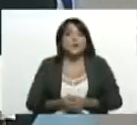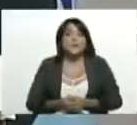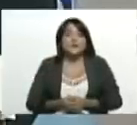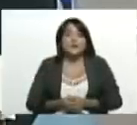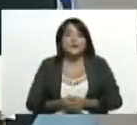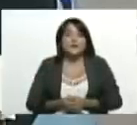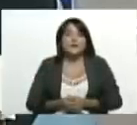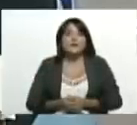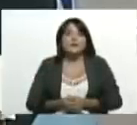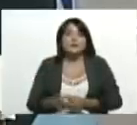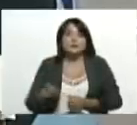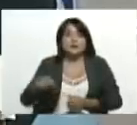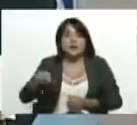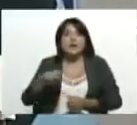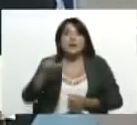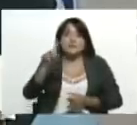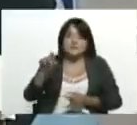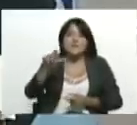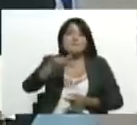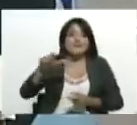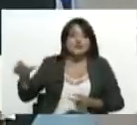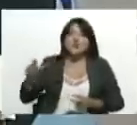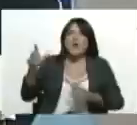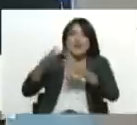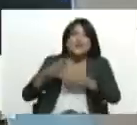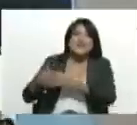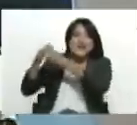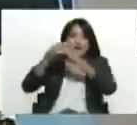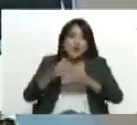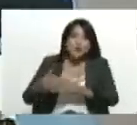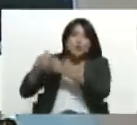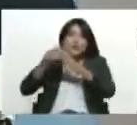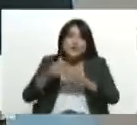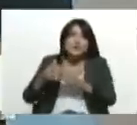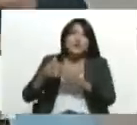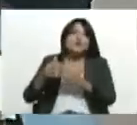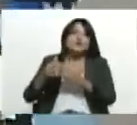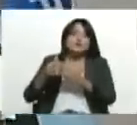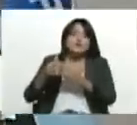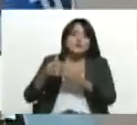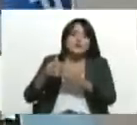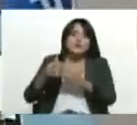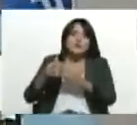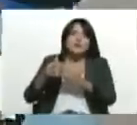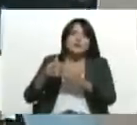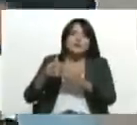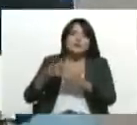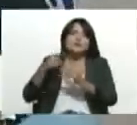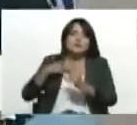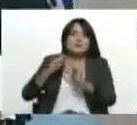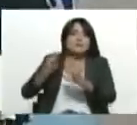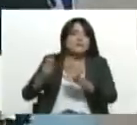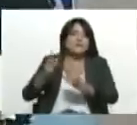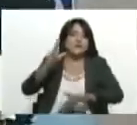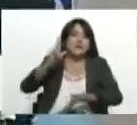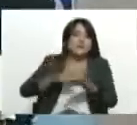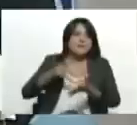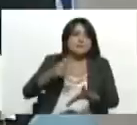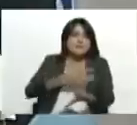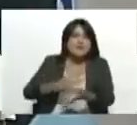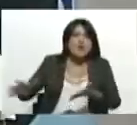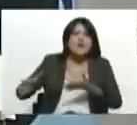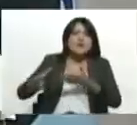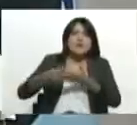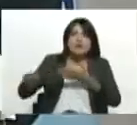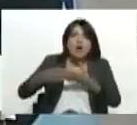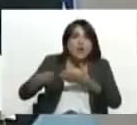las propias autoridades estadounidenses han dicho nada más una pequeña cifra dijeron Bueno Nosotros le entregamos tres mil millones de dólares como Si eso